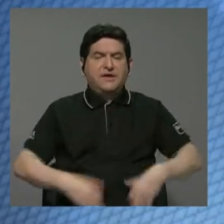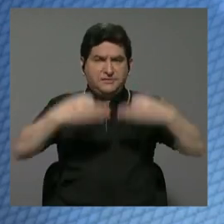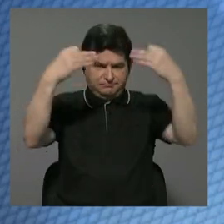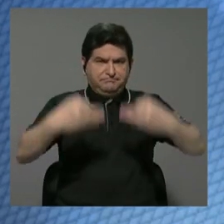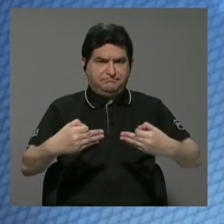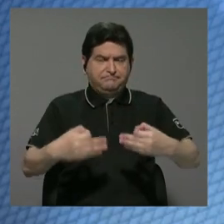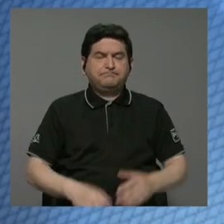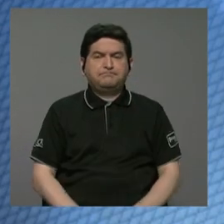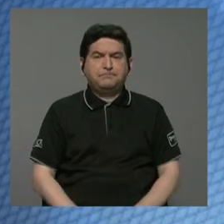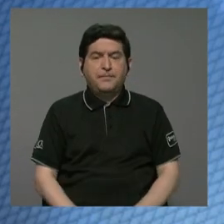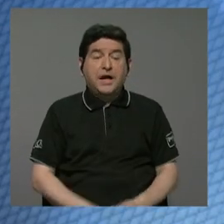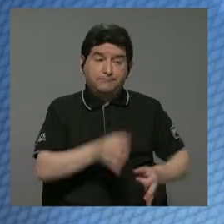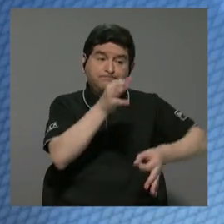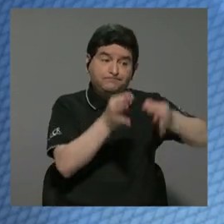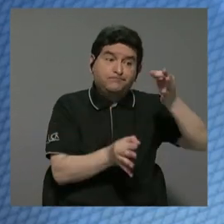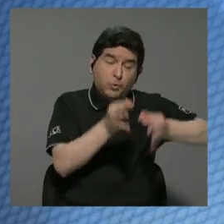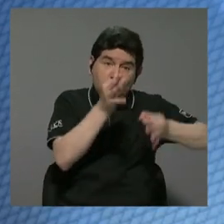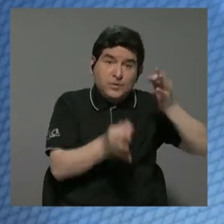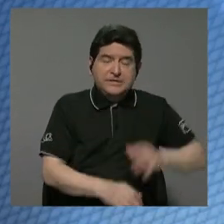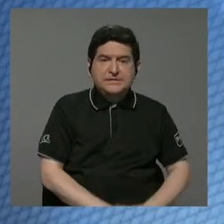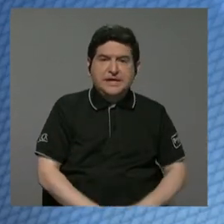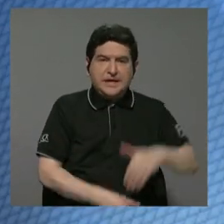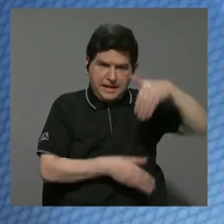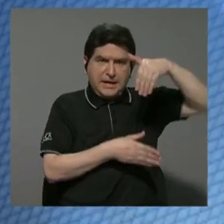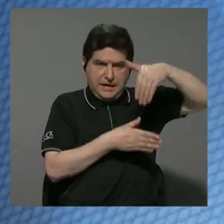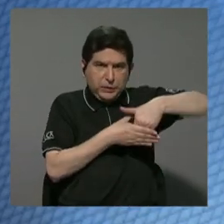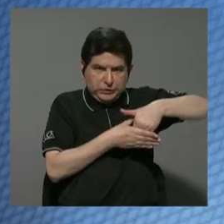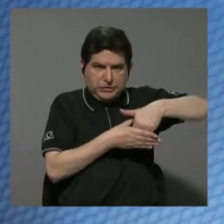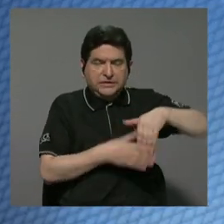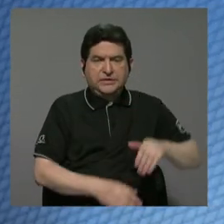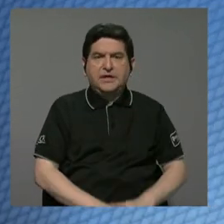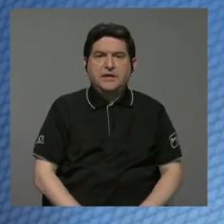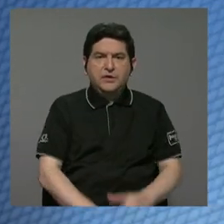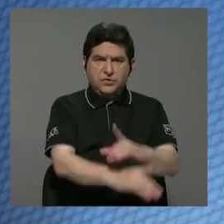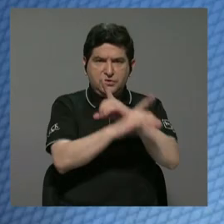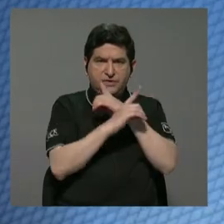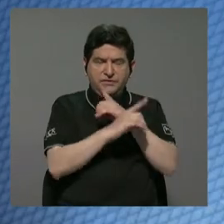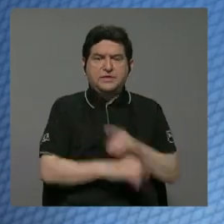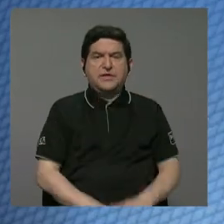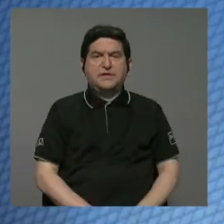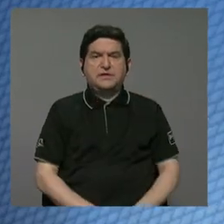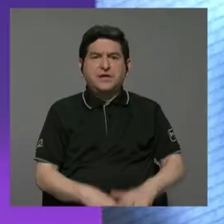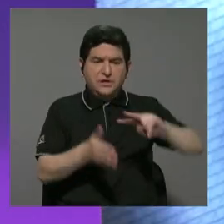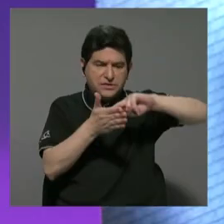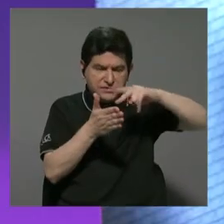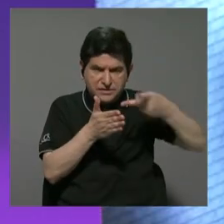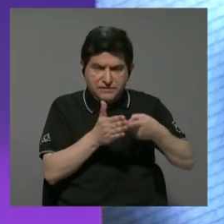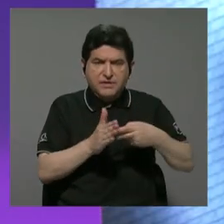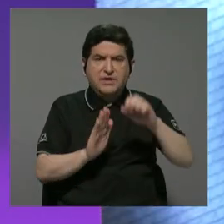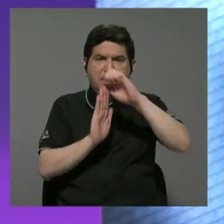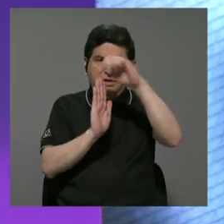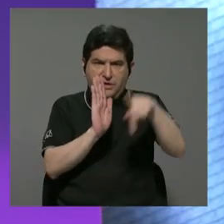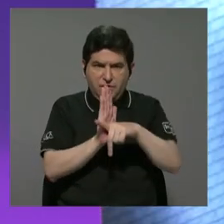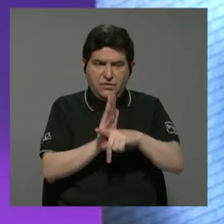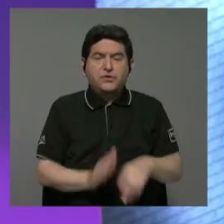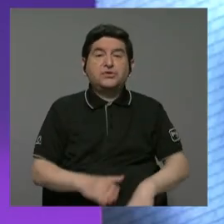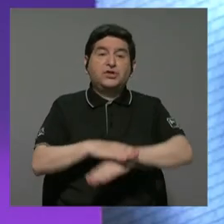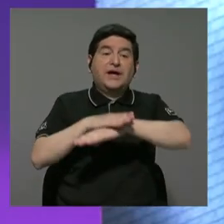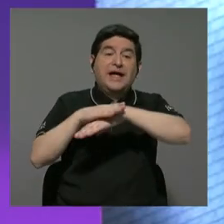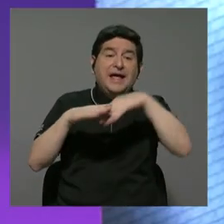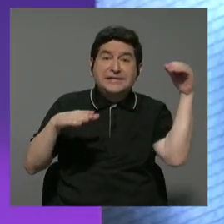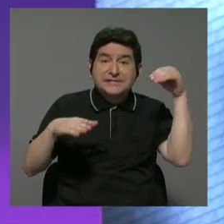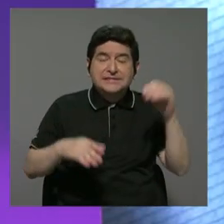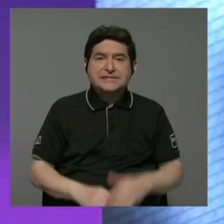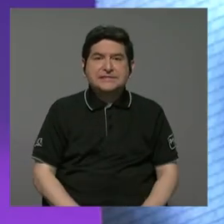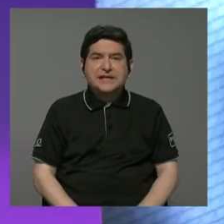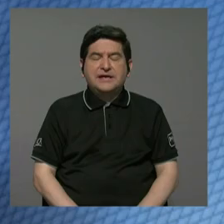entre ellas desde la judicial, ¿verdad? Ya sea a nivel interno, en defensa de los preceptos constitucionales, ya sea a nivel externo, a